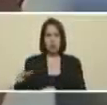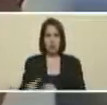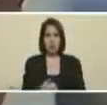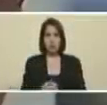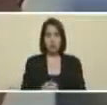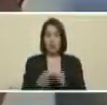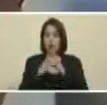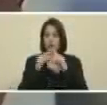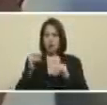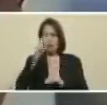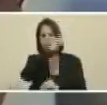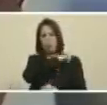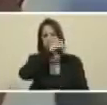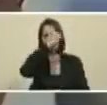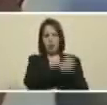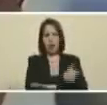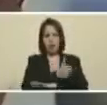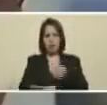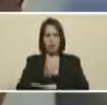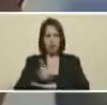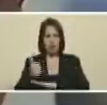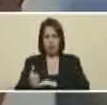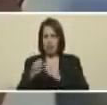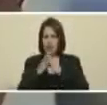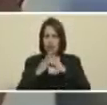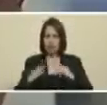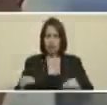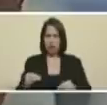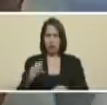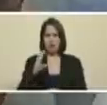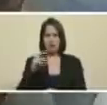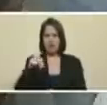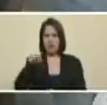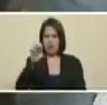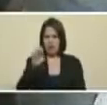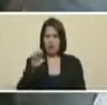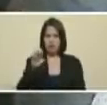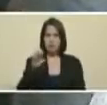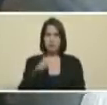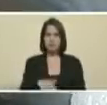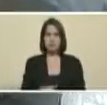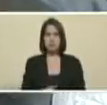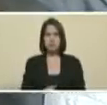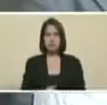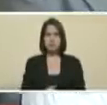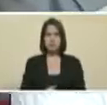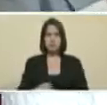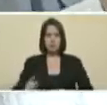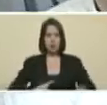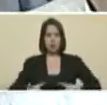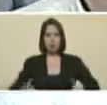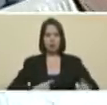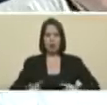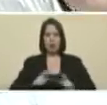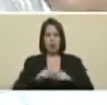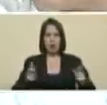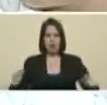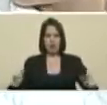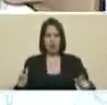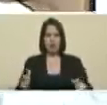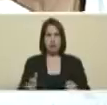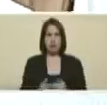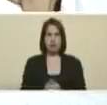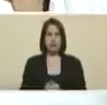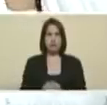rectoras del Consejo Nacional Electoral, Poder Electoral, Contralor General de la República,